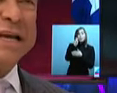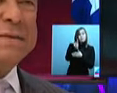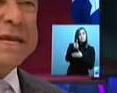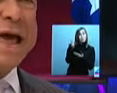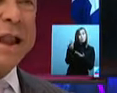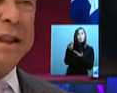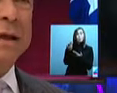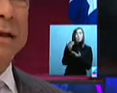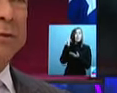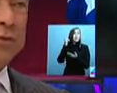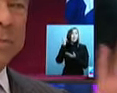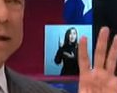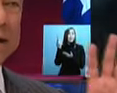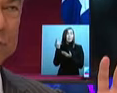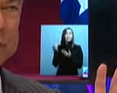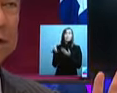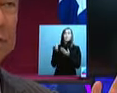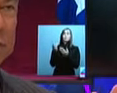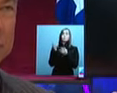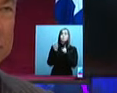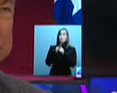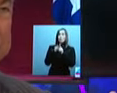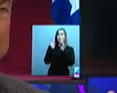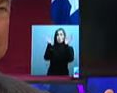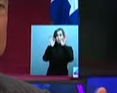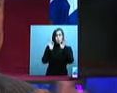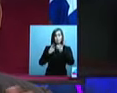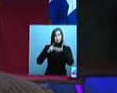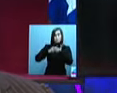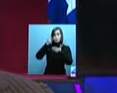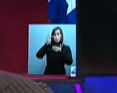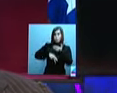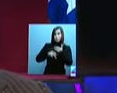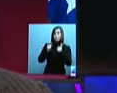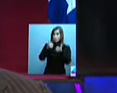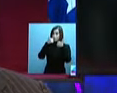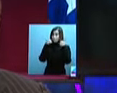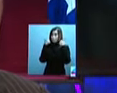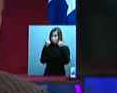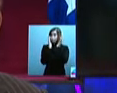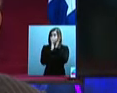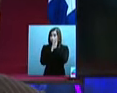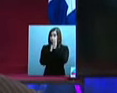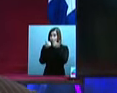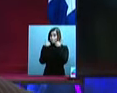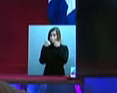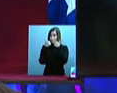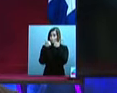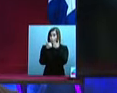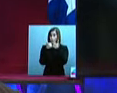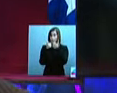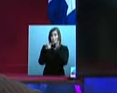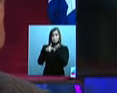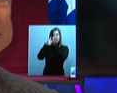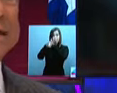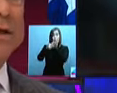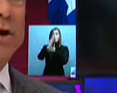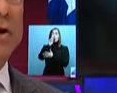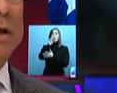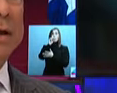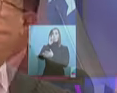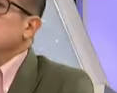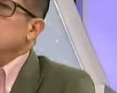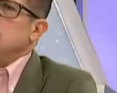hecho criminal. Entonces, para eso está el control fronterizo. Entonces, el Consejo de Migración